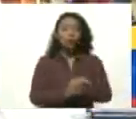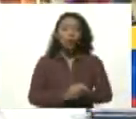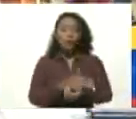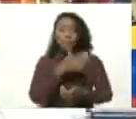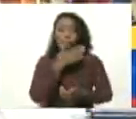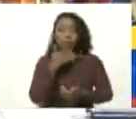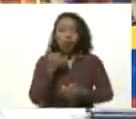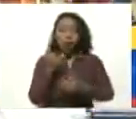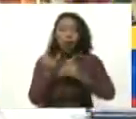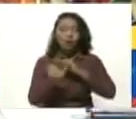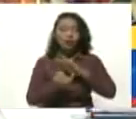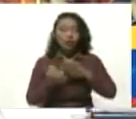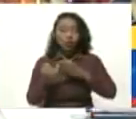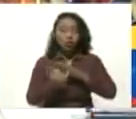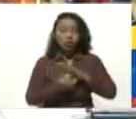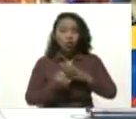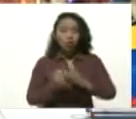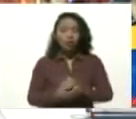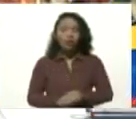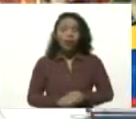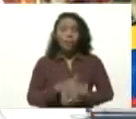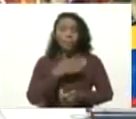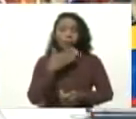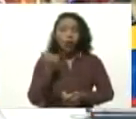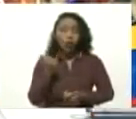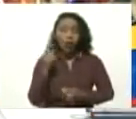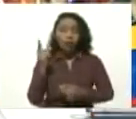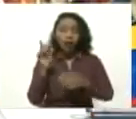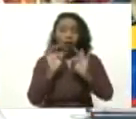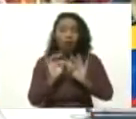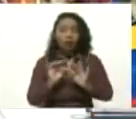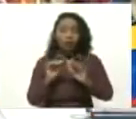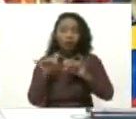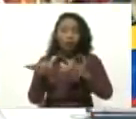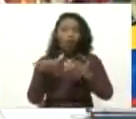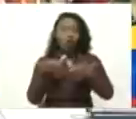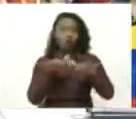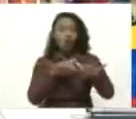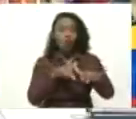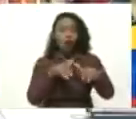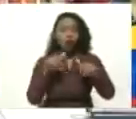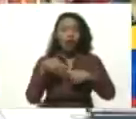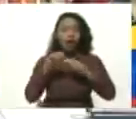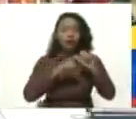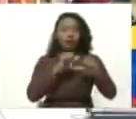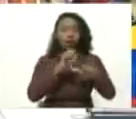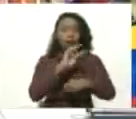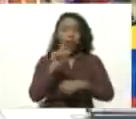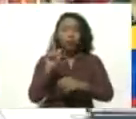mejores instalaciones. Que las instalaciones estén pepitas del siglo XXI.